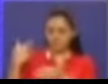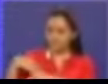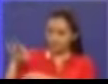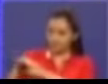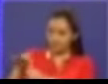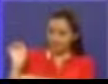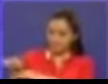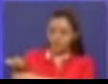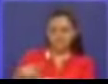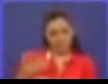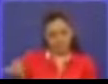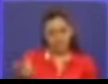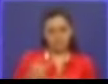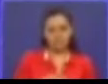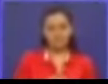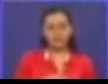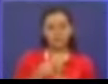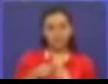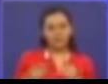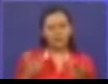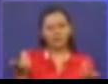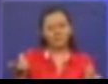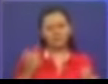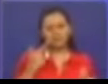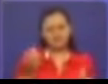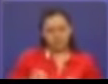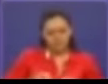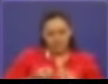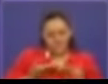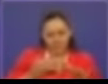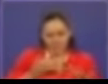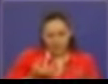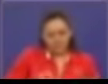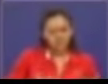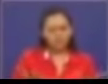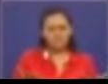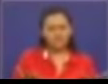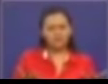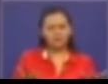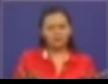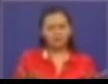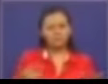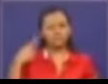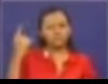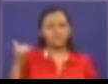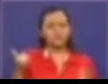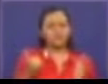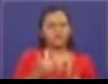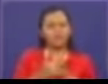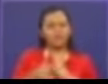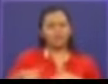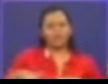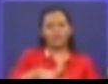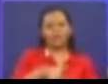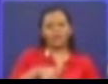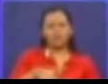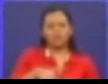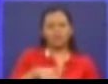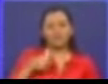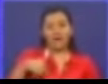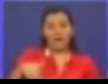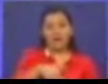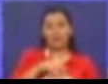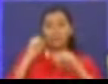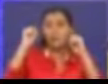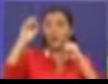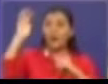¿verdad? Pero es que no le queda, pues no le sale sincero. Lo único que queda es las calles. Y va a las calles, empieza